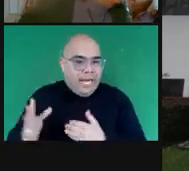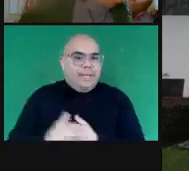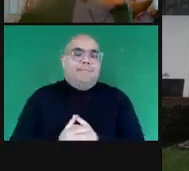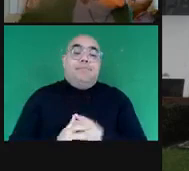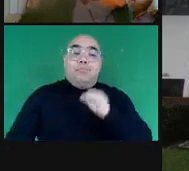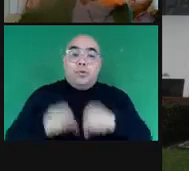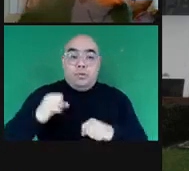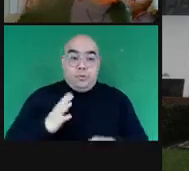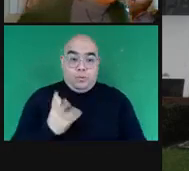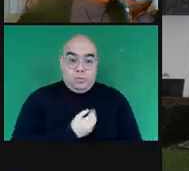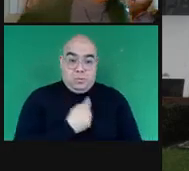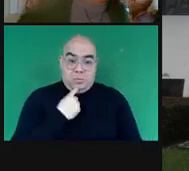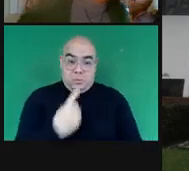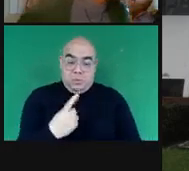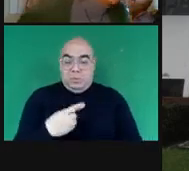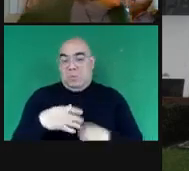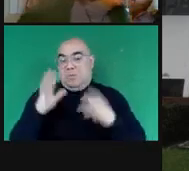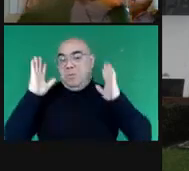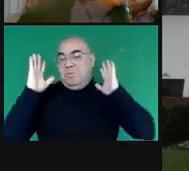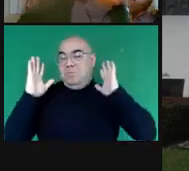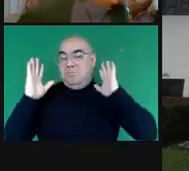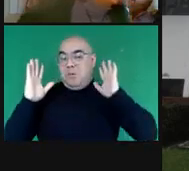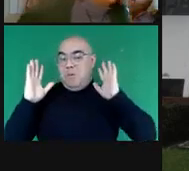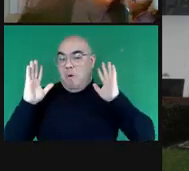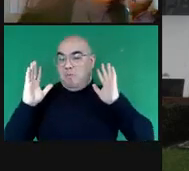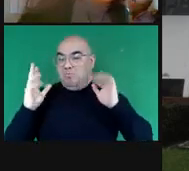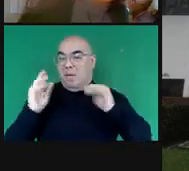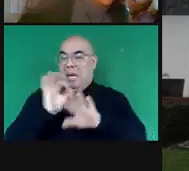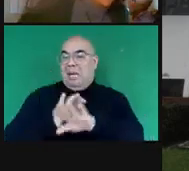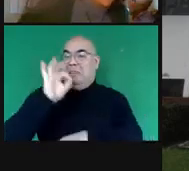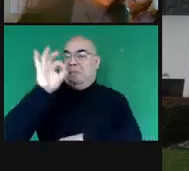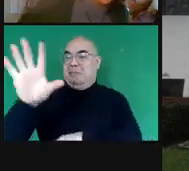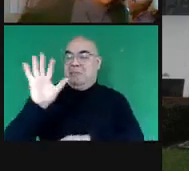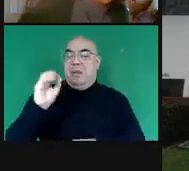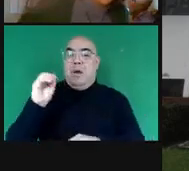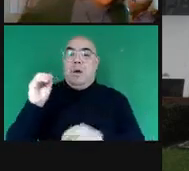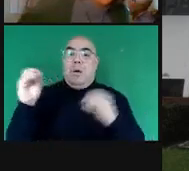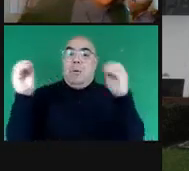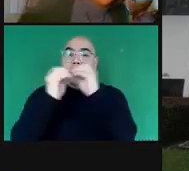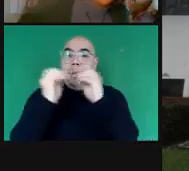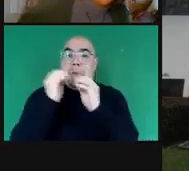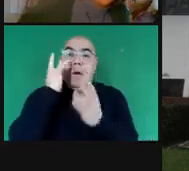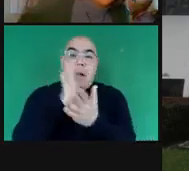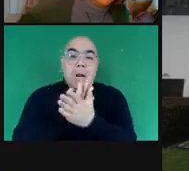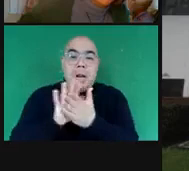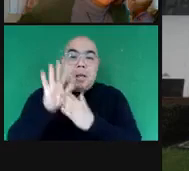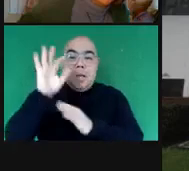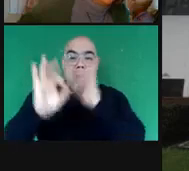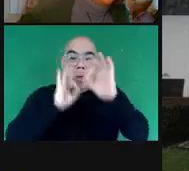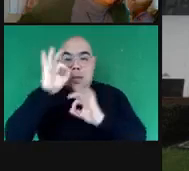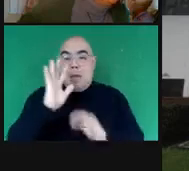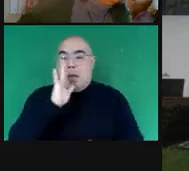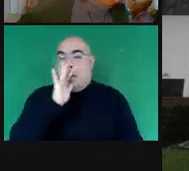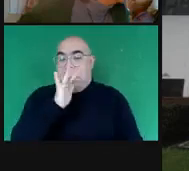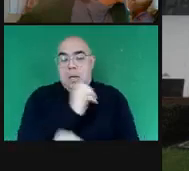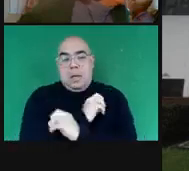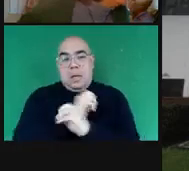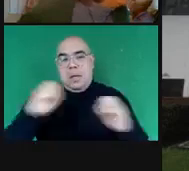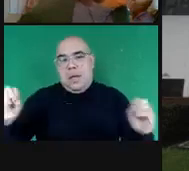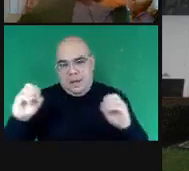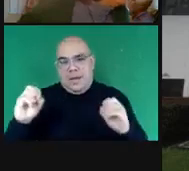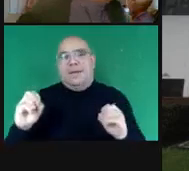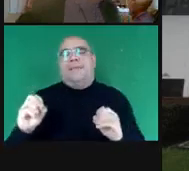resignarnos o dejar así y no pensar en limpiar los edificios, como responden algunos cuando